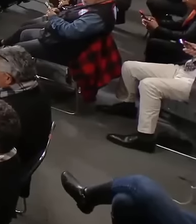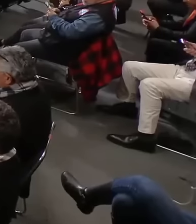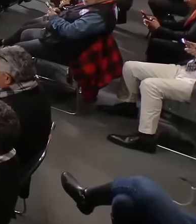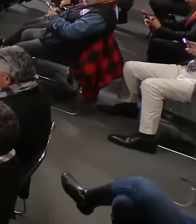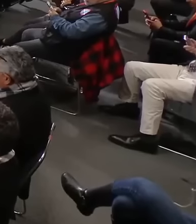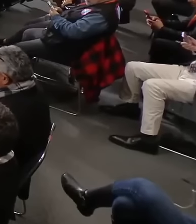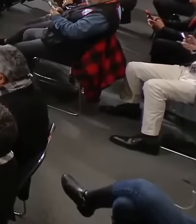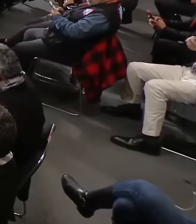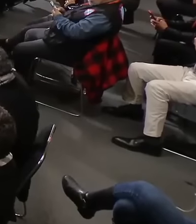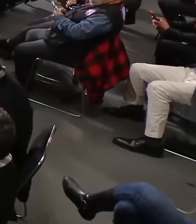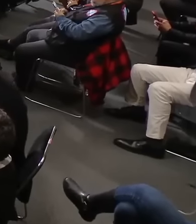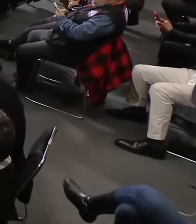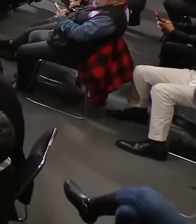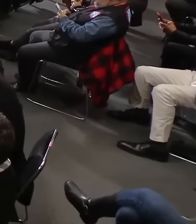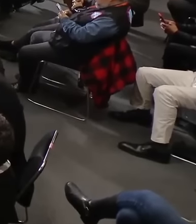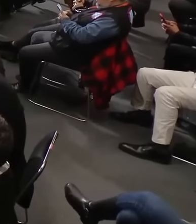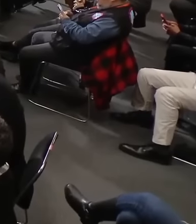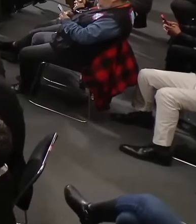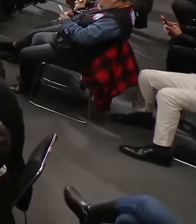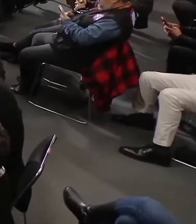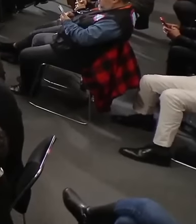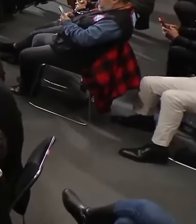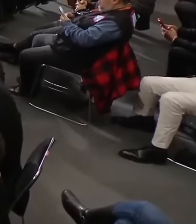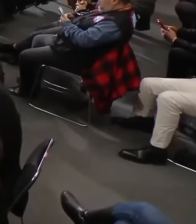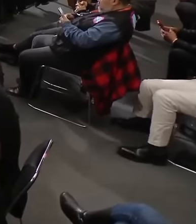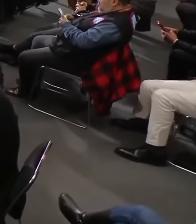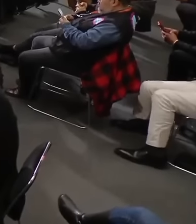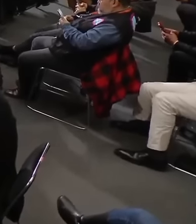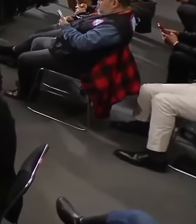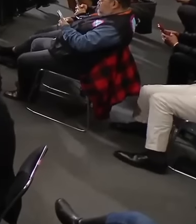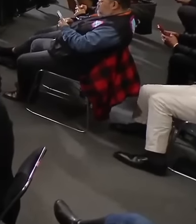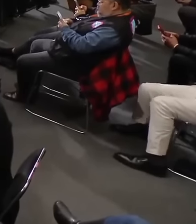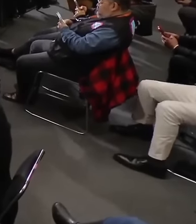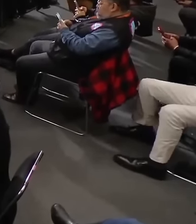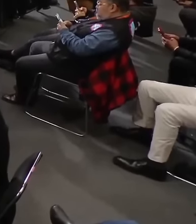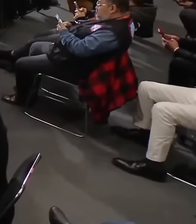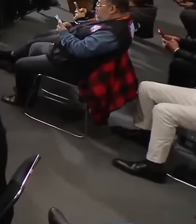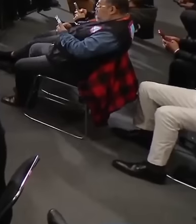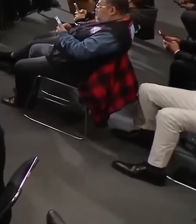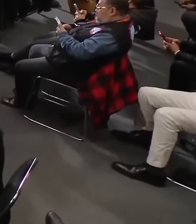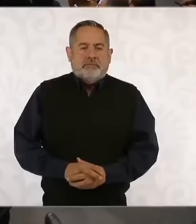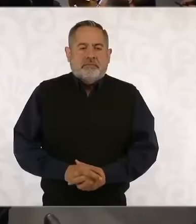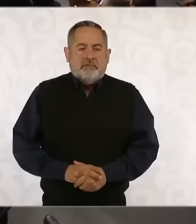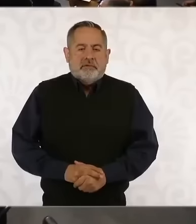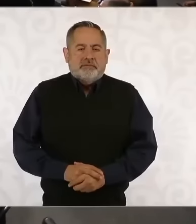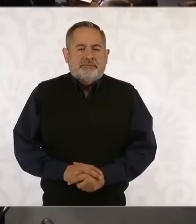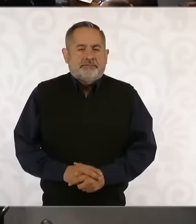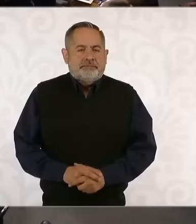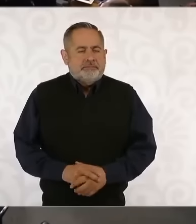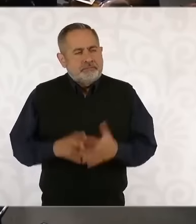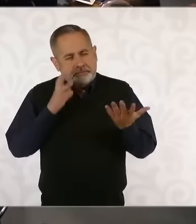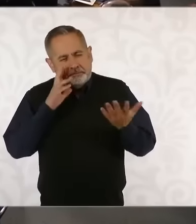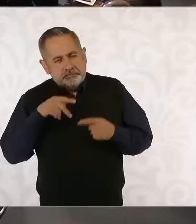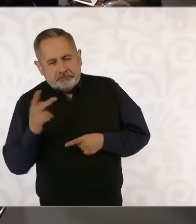de 42,000 millones de pesos. O sea, es casi lo que debe Salinas Pliego.